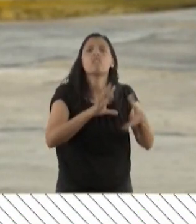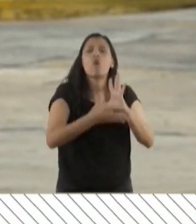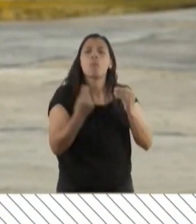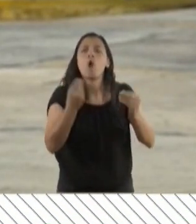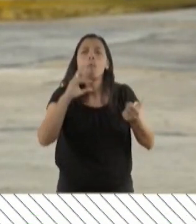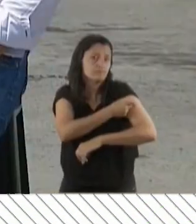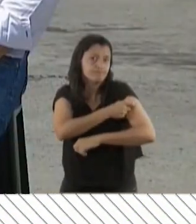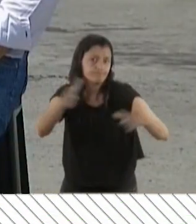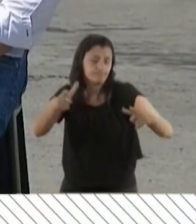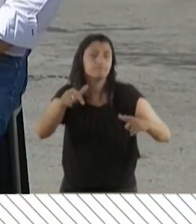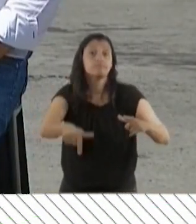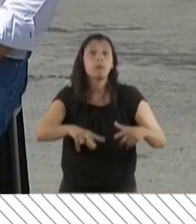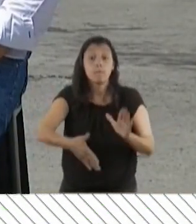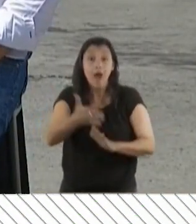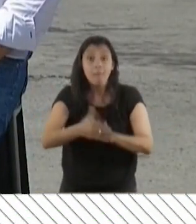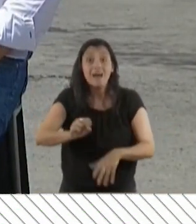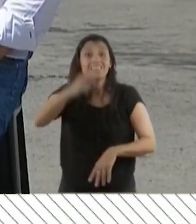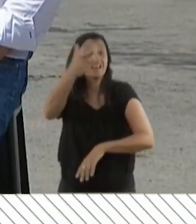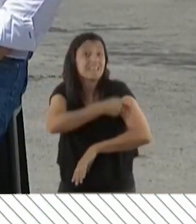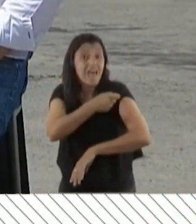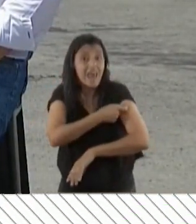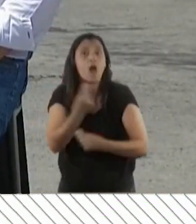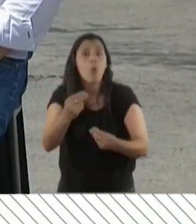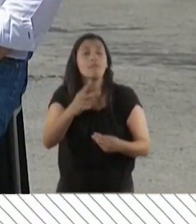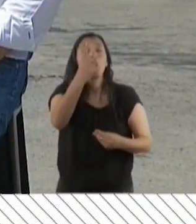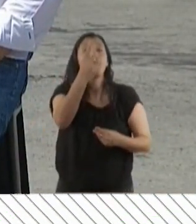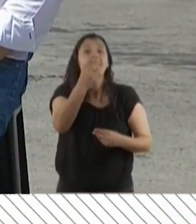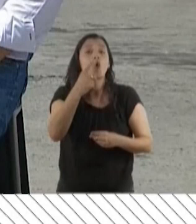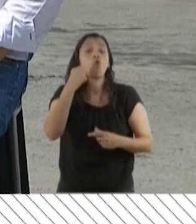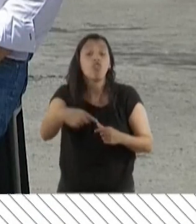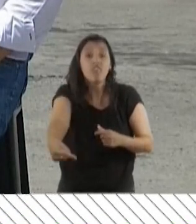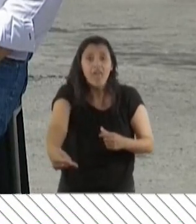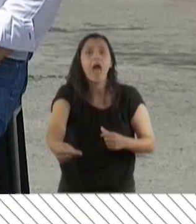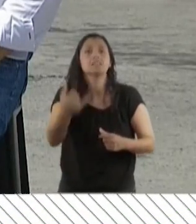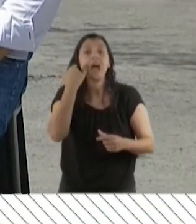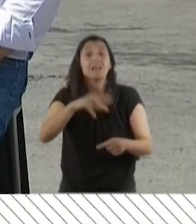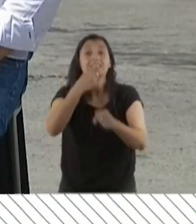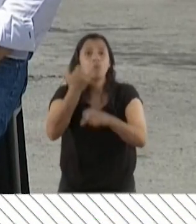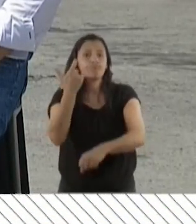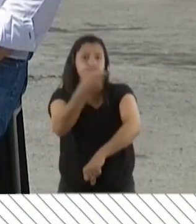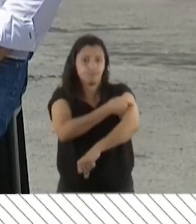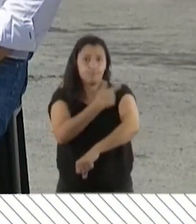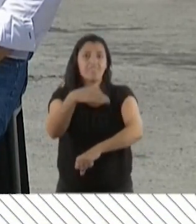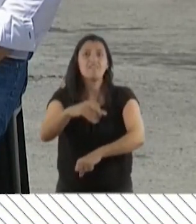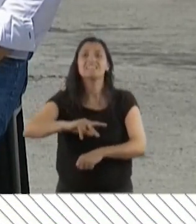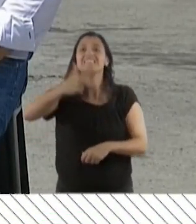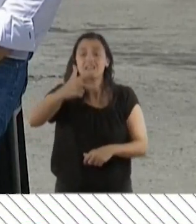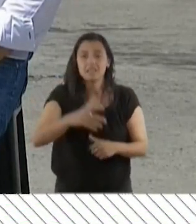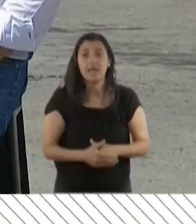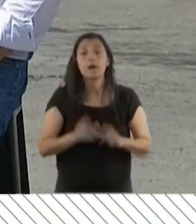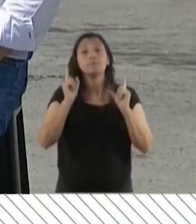esa situación. La tercera dosis es al menos 21 días de la última dosis y el refuerzo es a partir de ir